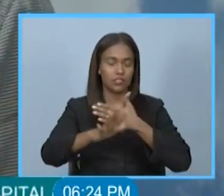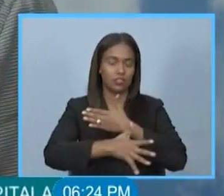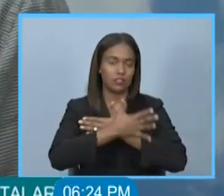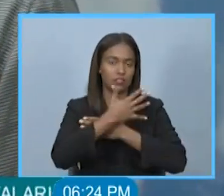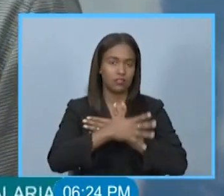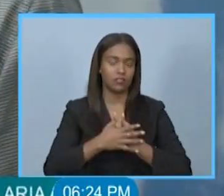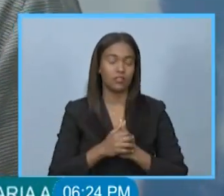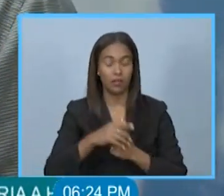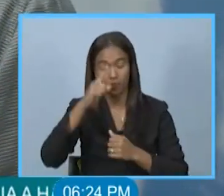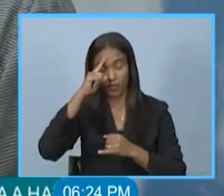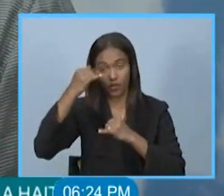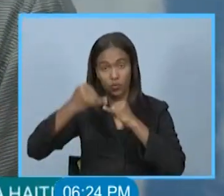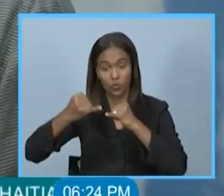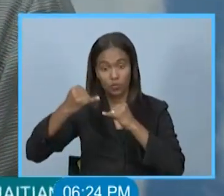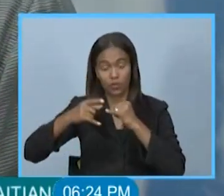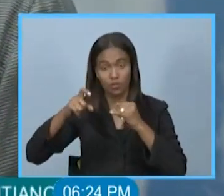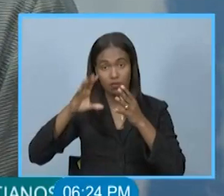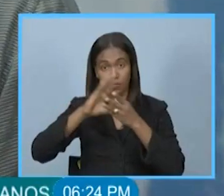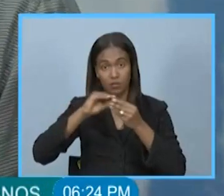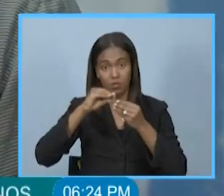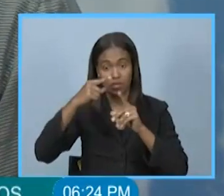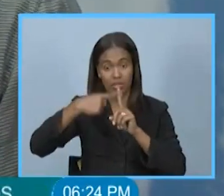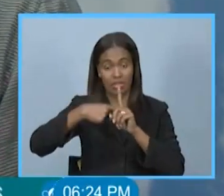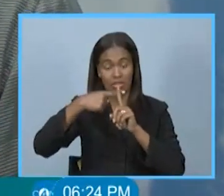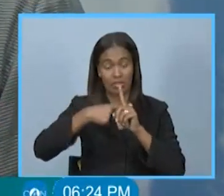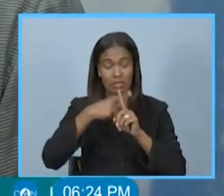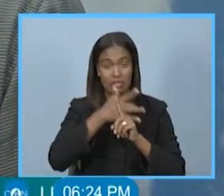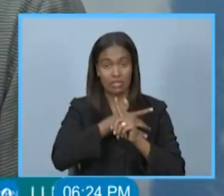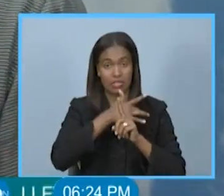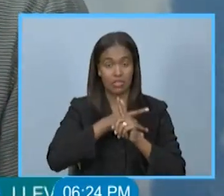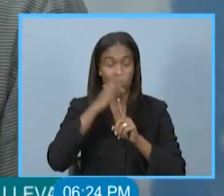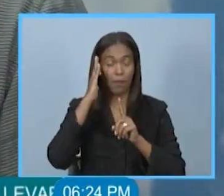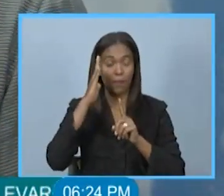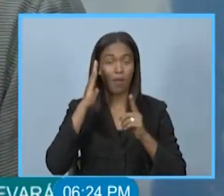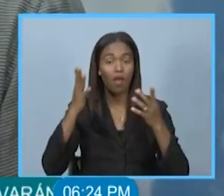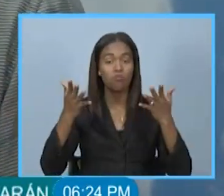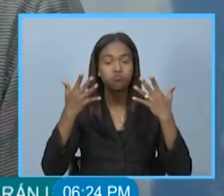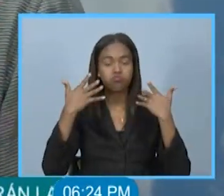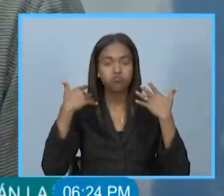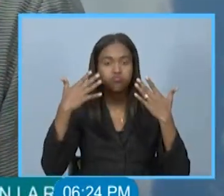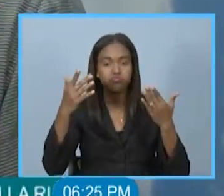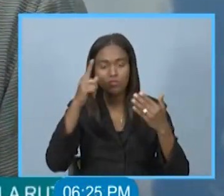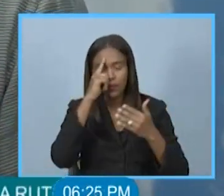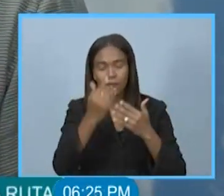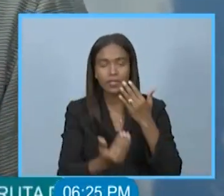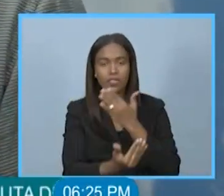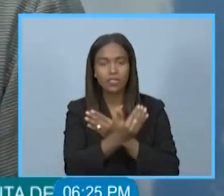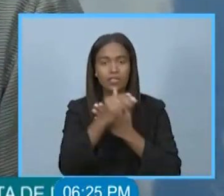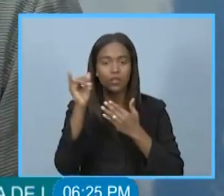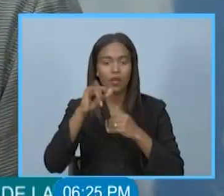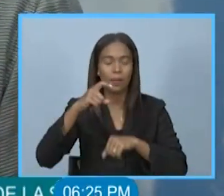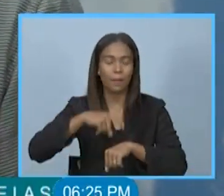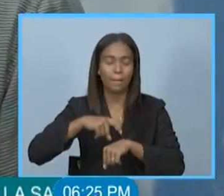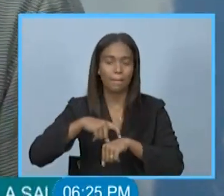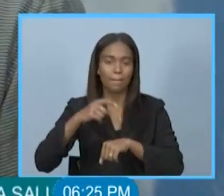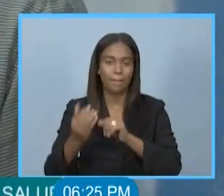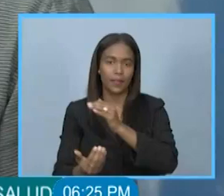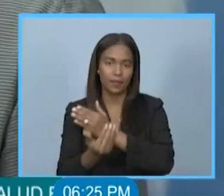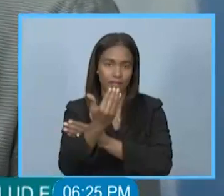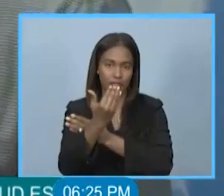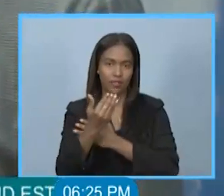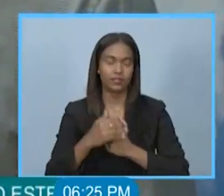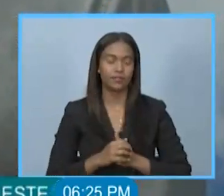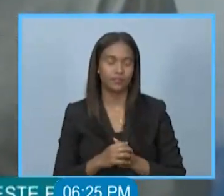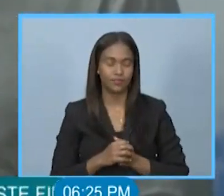costero por último Cabe destacar que la temperatura estarán frescas durante la madrugada y primeras horas de la mañana